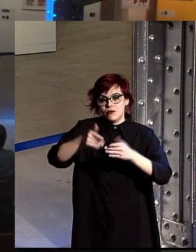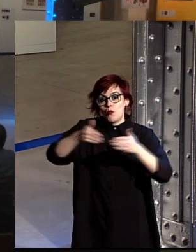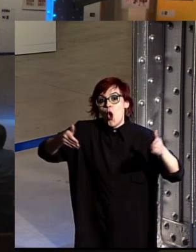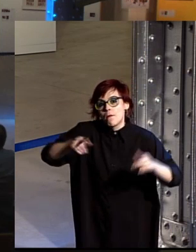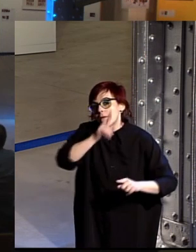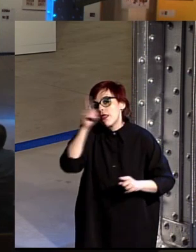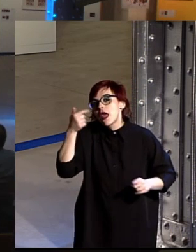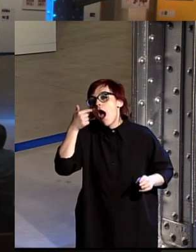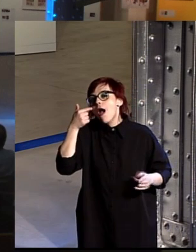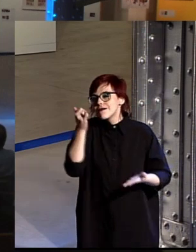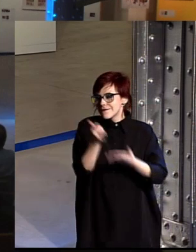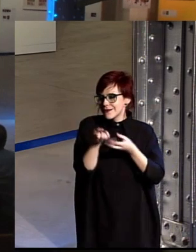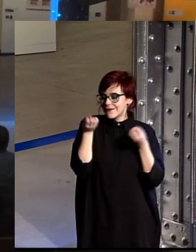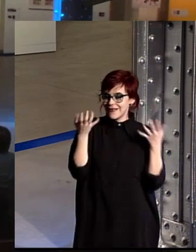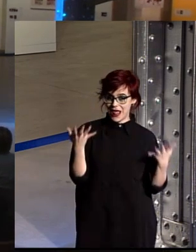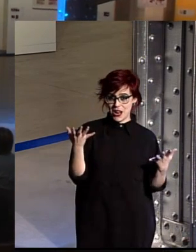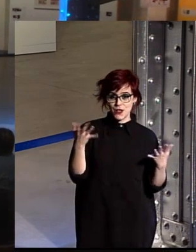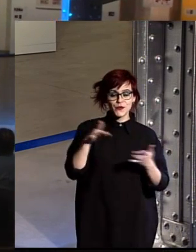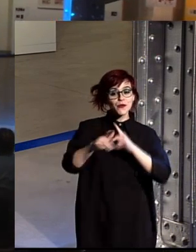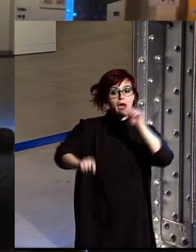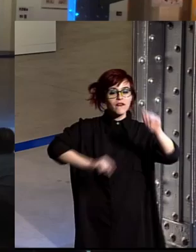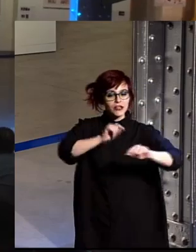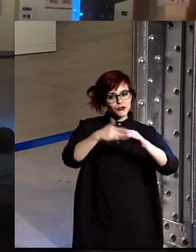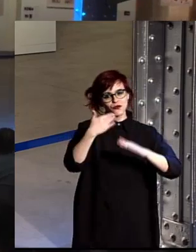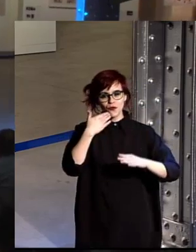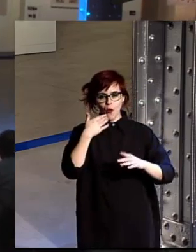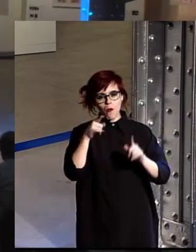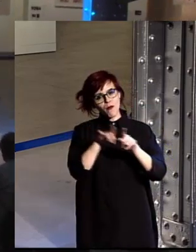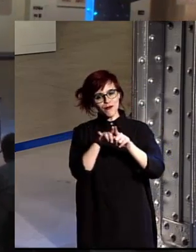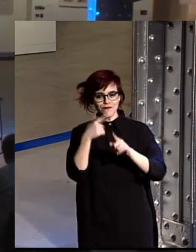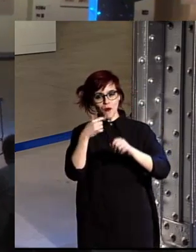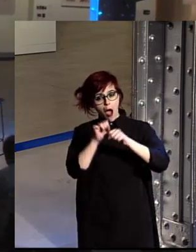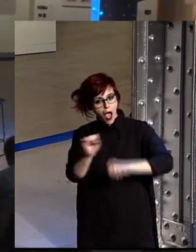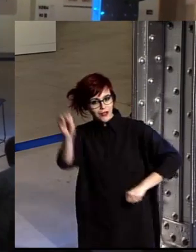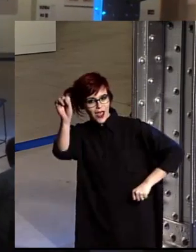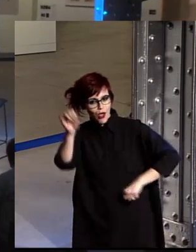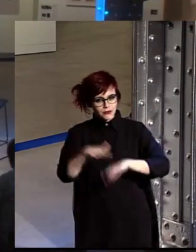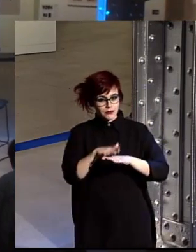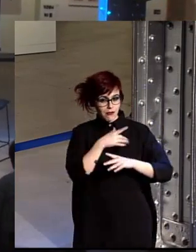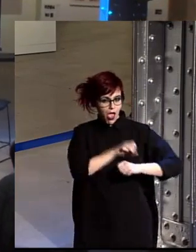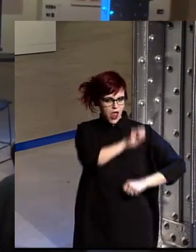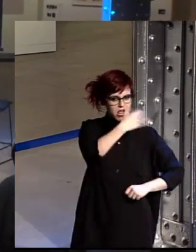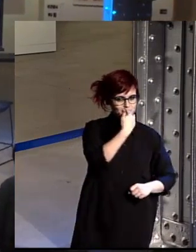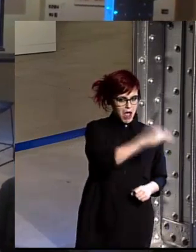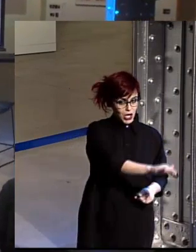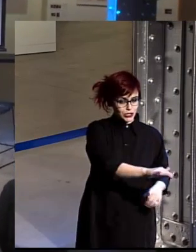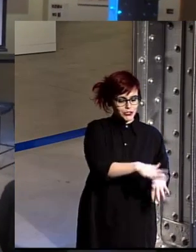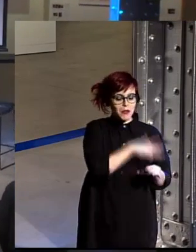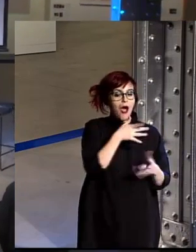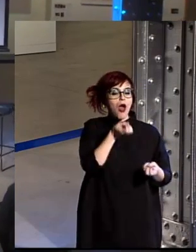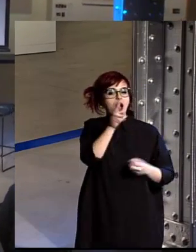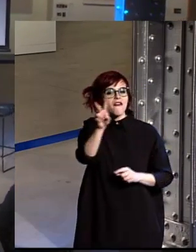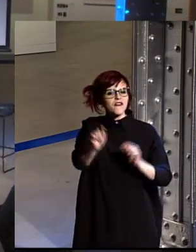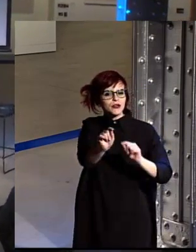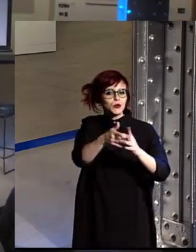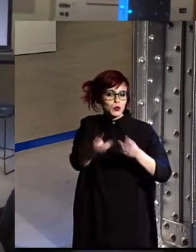Madrid. Os voy a hablar de los virus como héroes y como villanos, ¿de acuerdo? Y os voy a contar primero algunas generalidades sobre los virus, porque